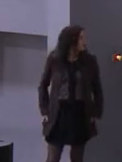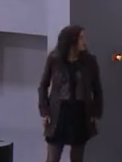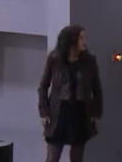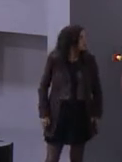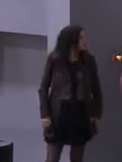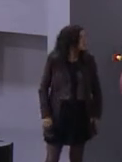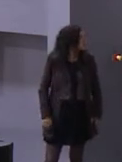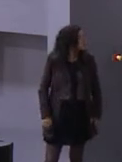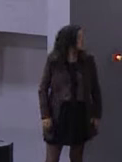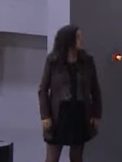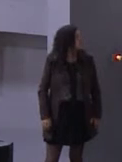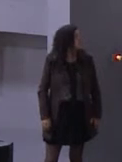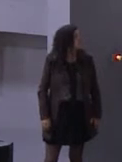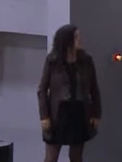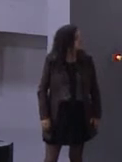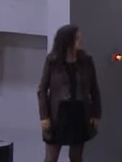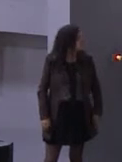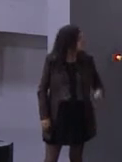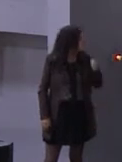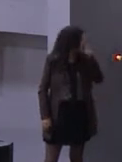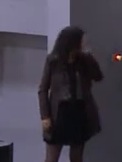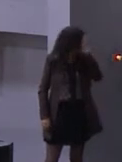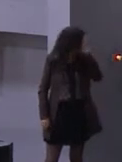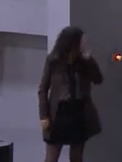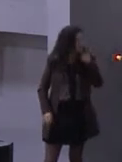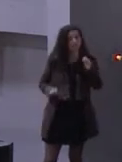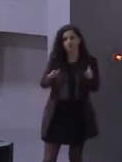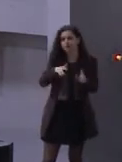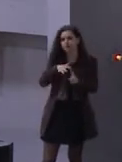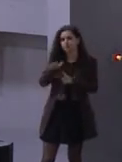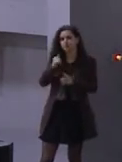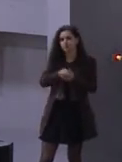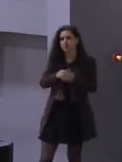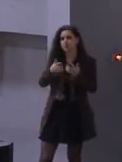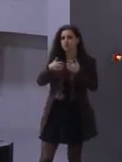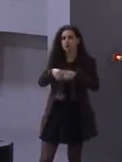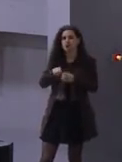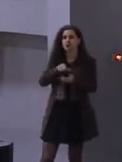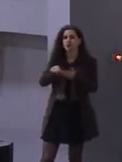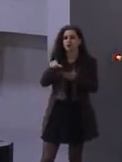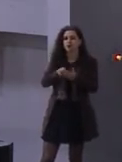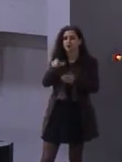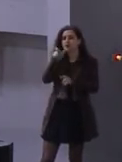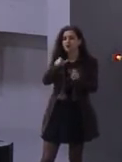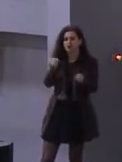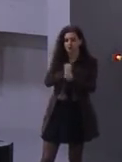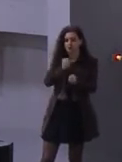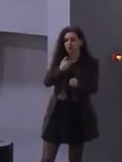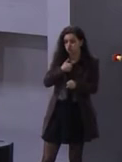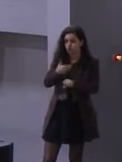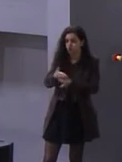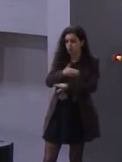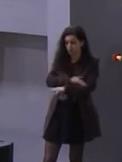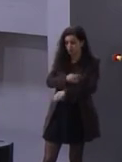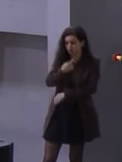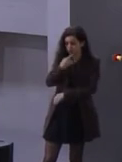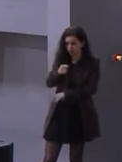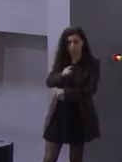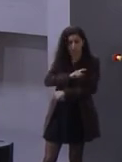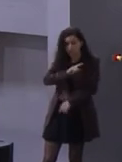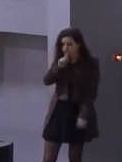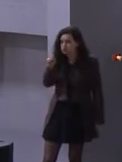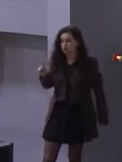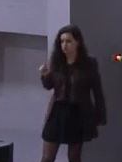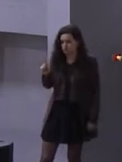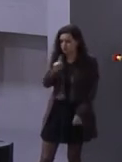Bueno, esos son los efectos ya de la financiación de los gastos en el personal. Porque, como lo dije, ni siquiera